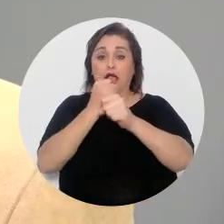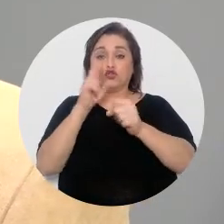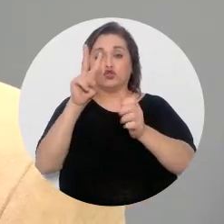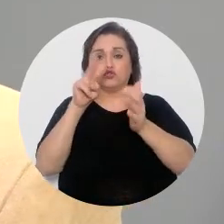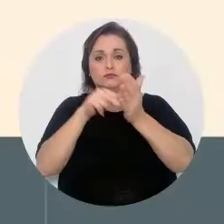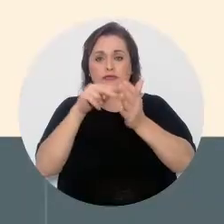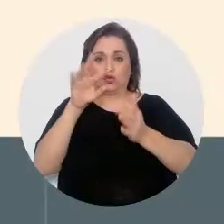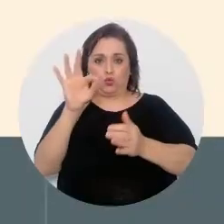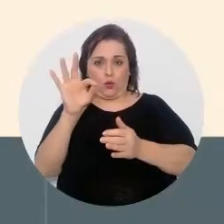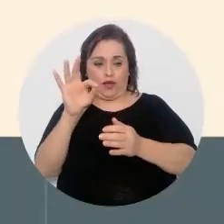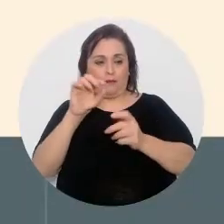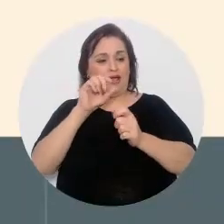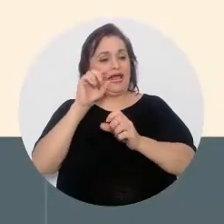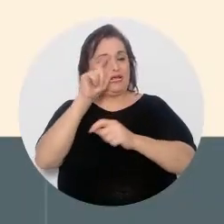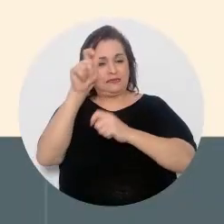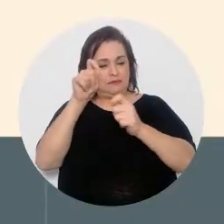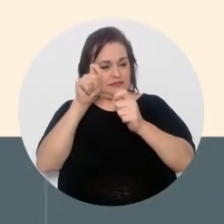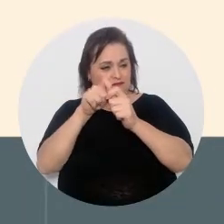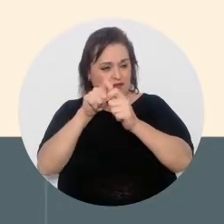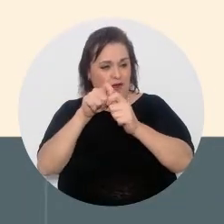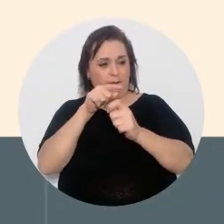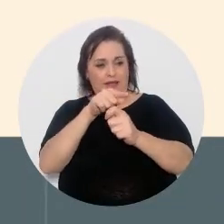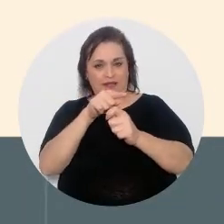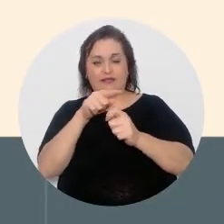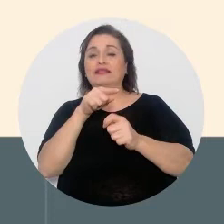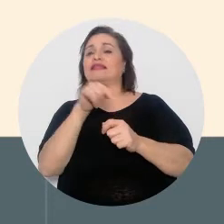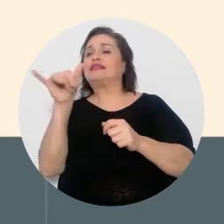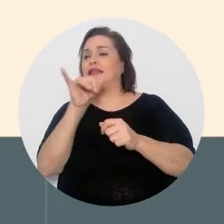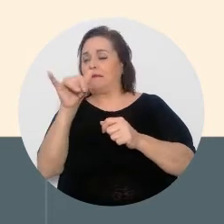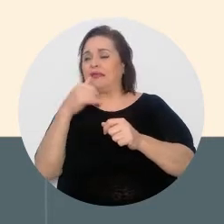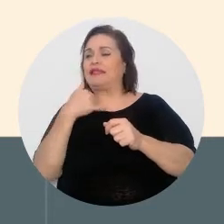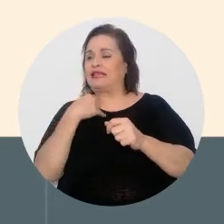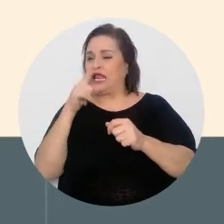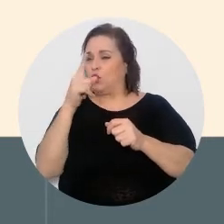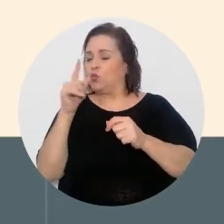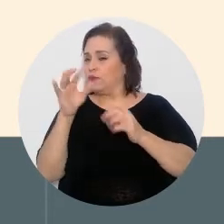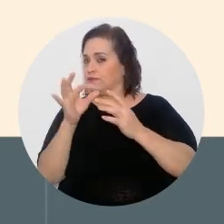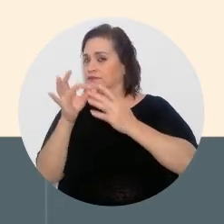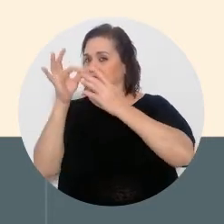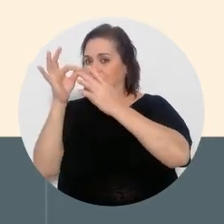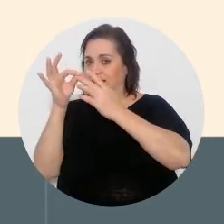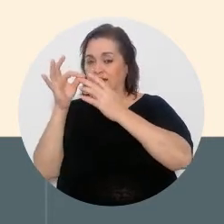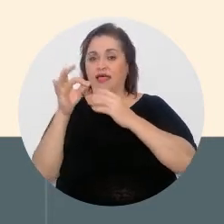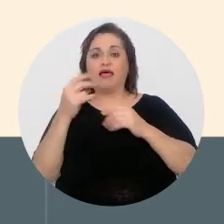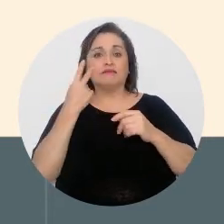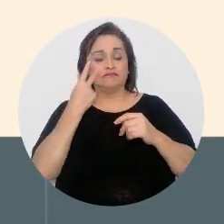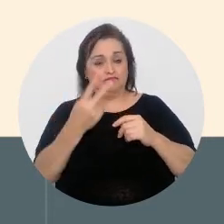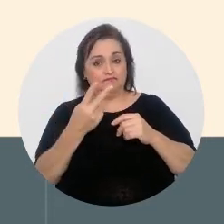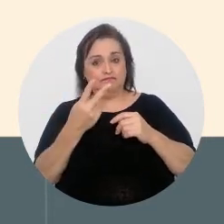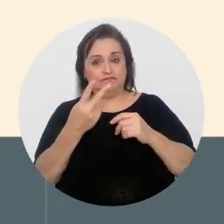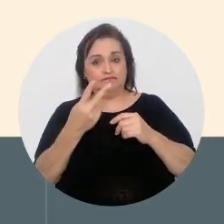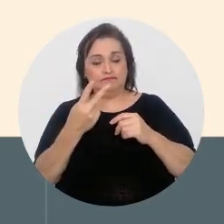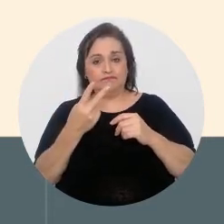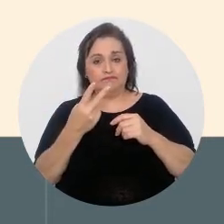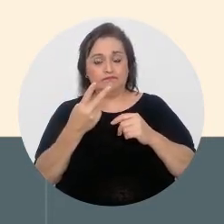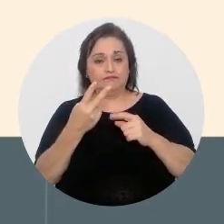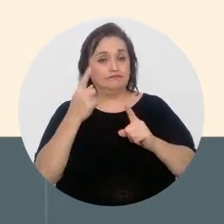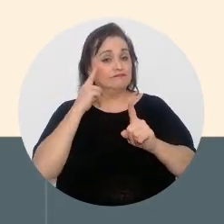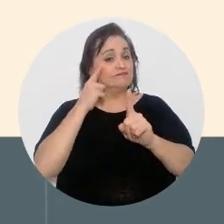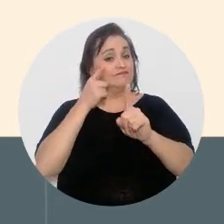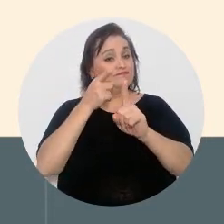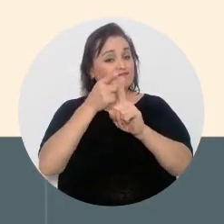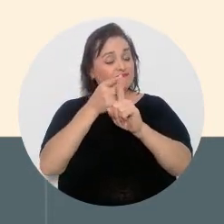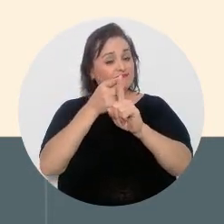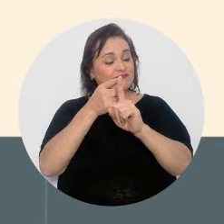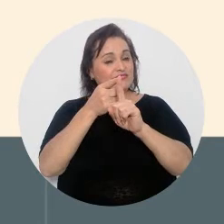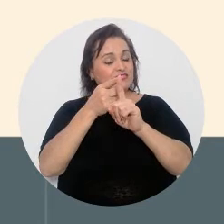año 2009, concretamente en el mes de septiembre. Y aquí también tiene una particularidad que va a ir